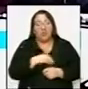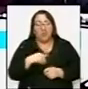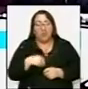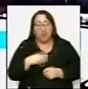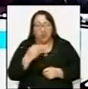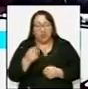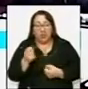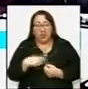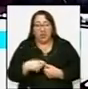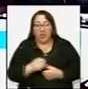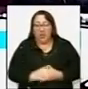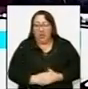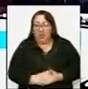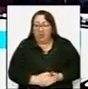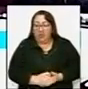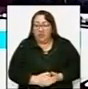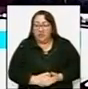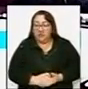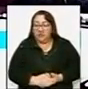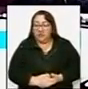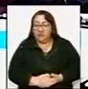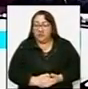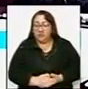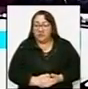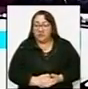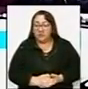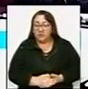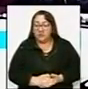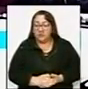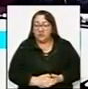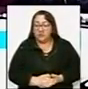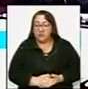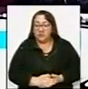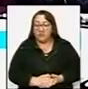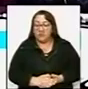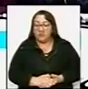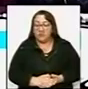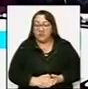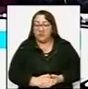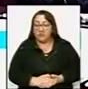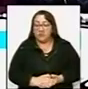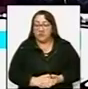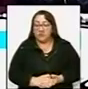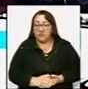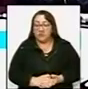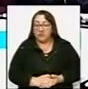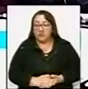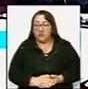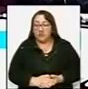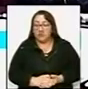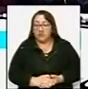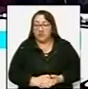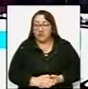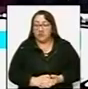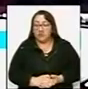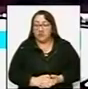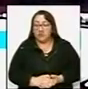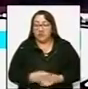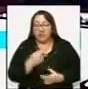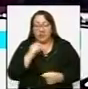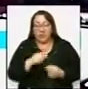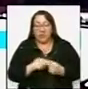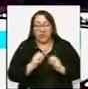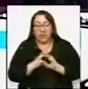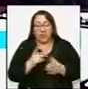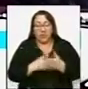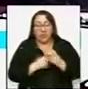verdaderamente, como es la vida partidaria, yo entiendo que esto fluctúa mucho, entonces deberíamos ser muy objetivos y muy precisos a una fecha determinada